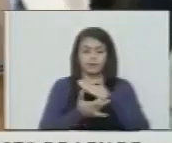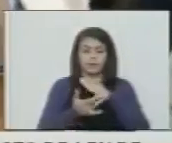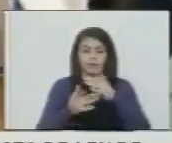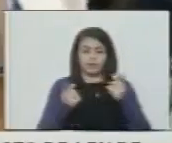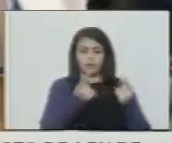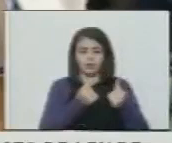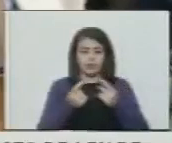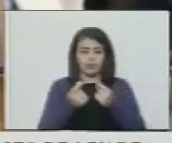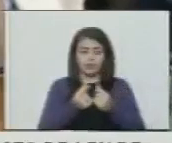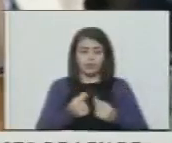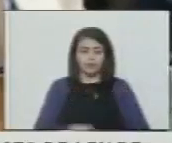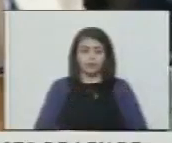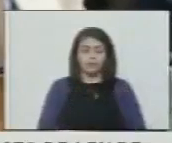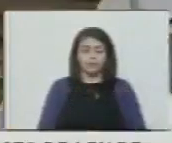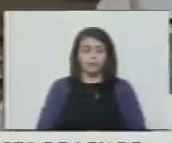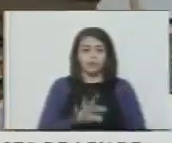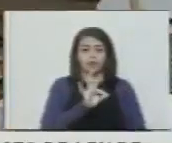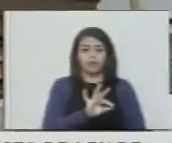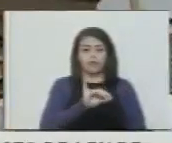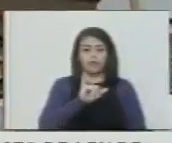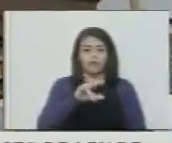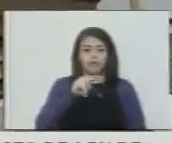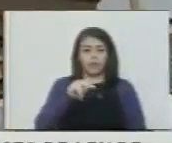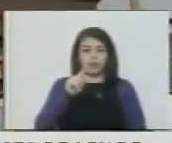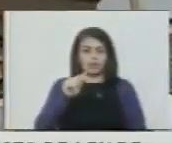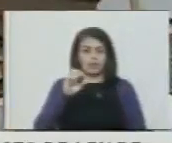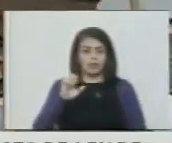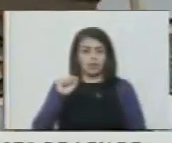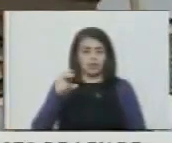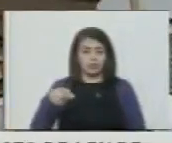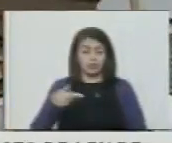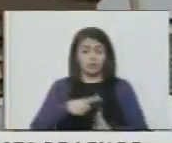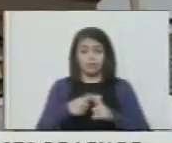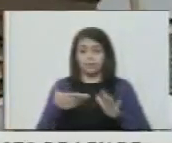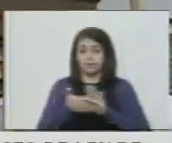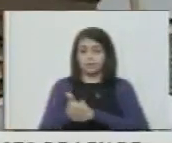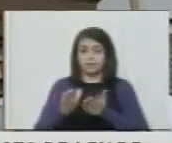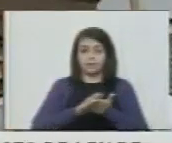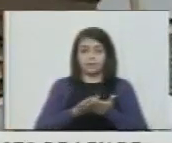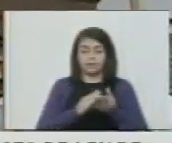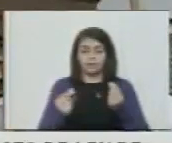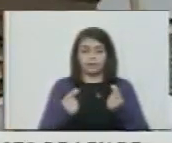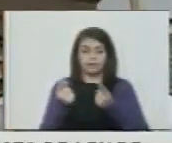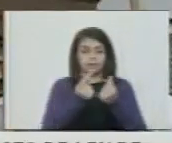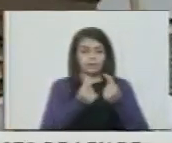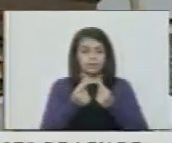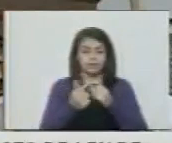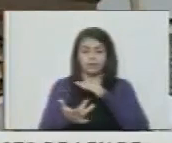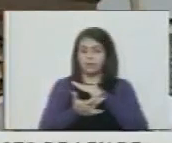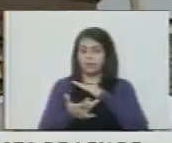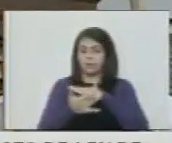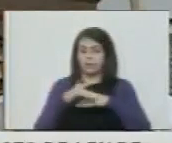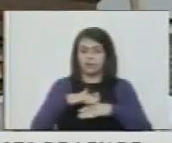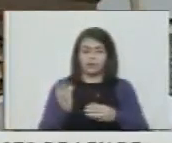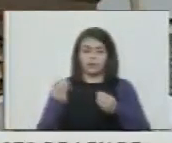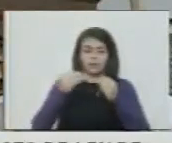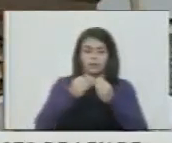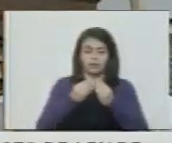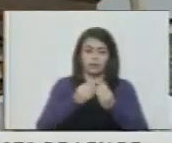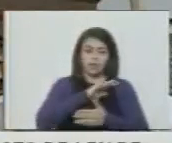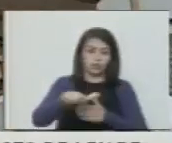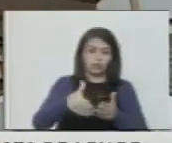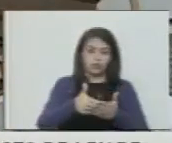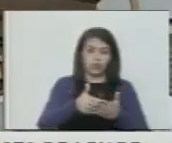Tecnología financiera, fintech, soluciones financieras propiciadas por la tecnología que involucra a